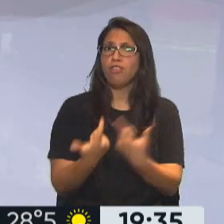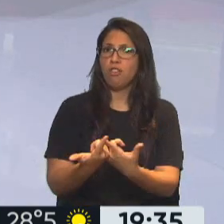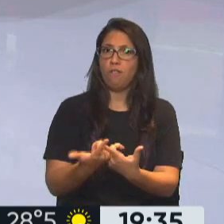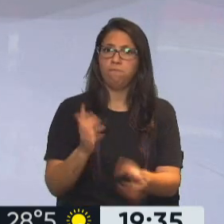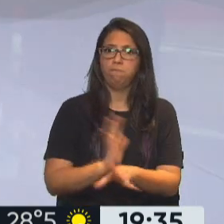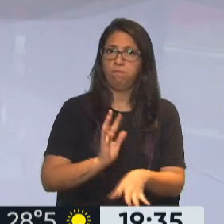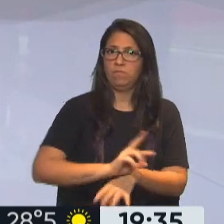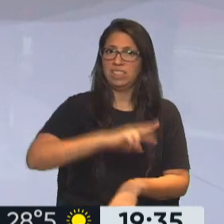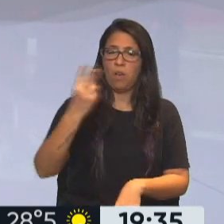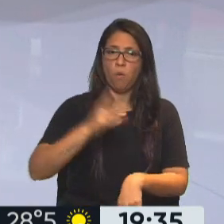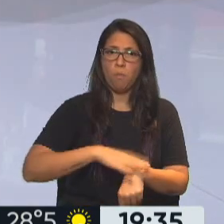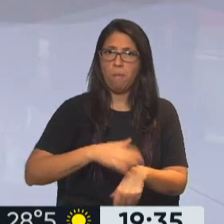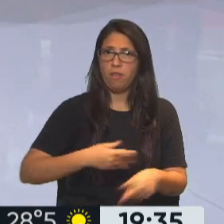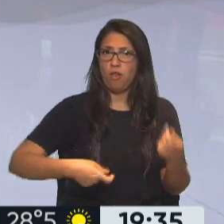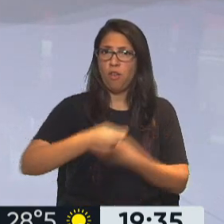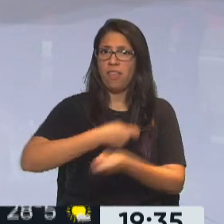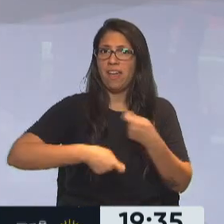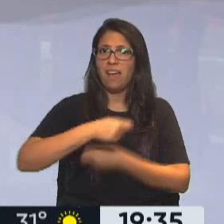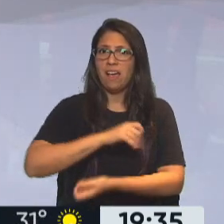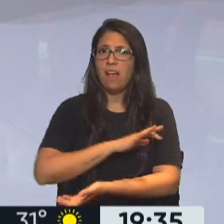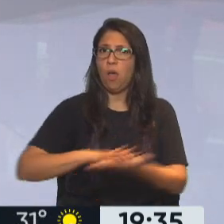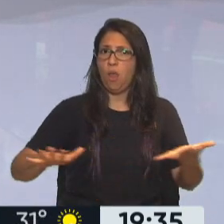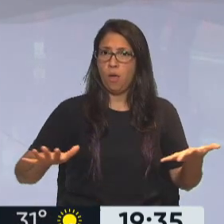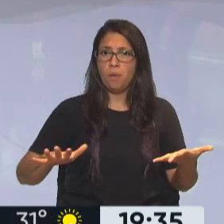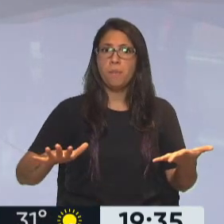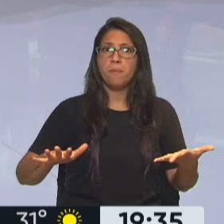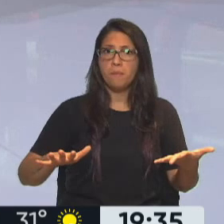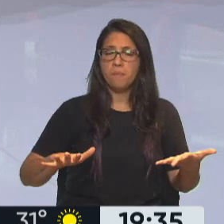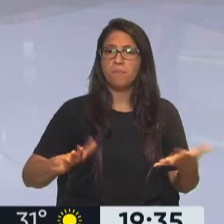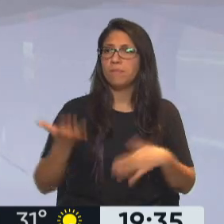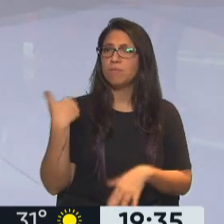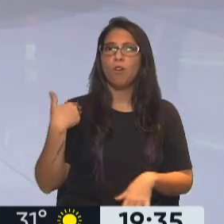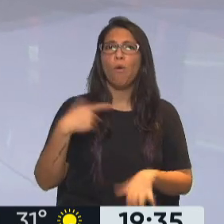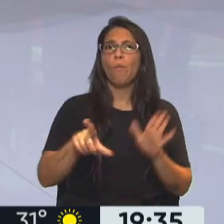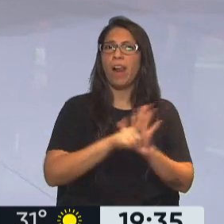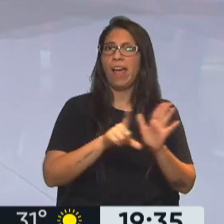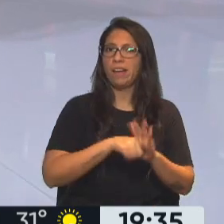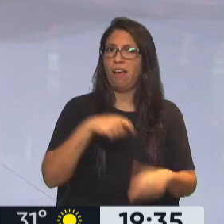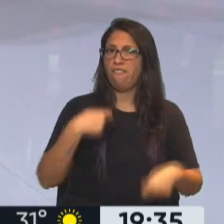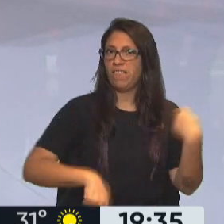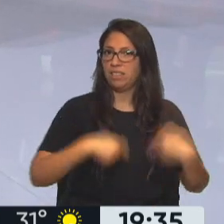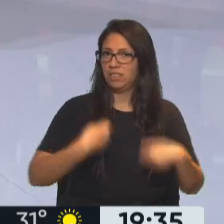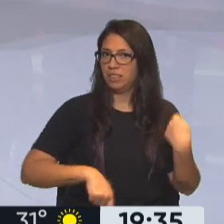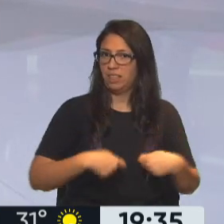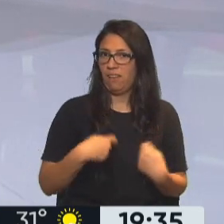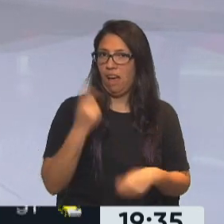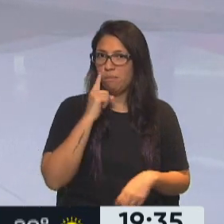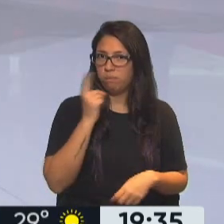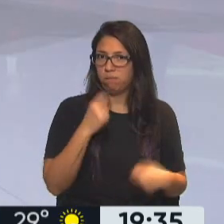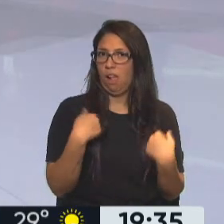segundo ciclo neoliberal en la Argentina a través de la flexibilización jurídica, como decimos nosotros. Tal cual. En estos días donde